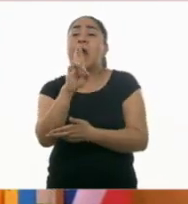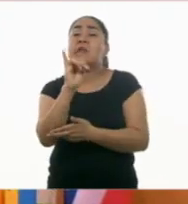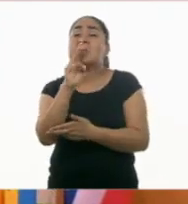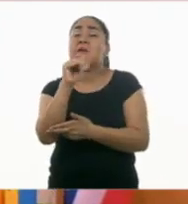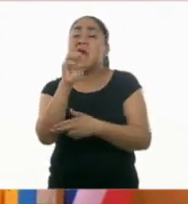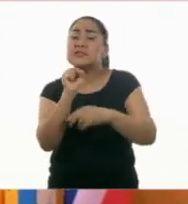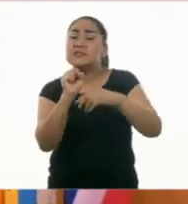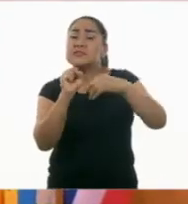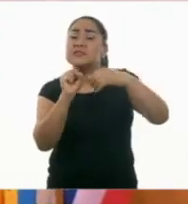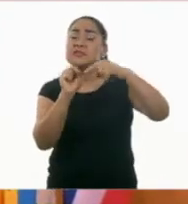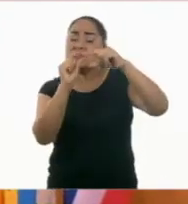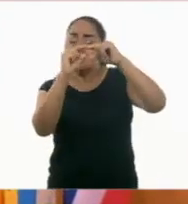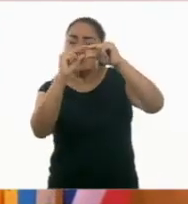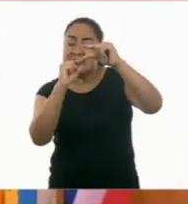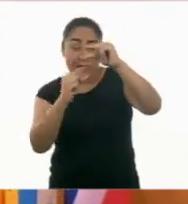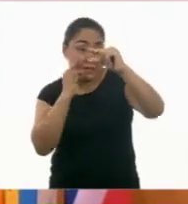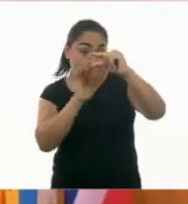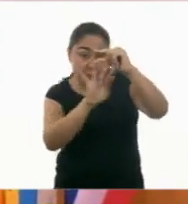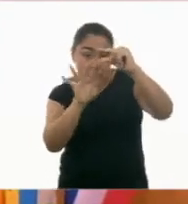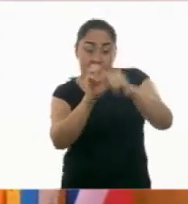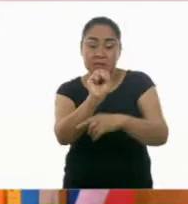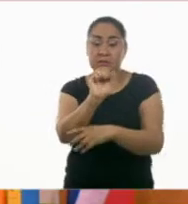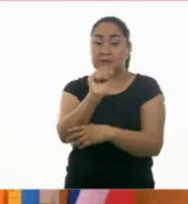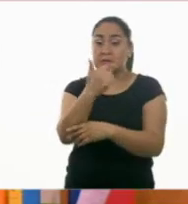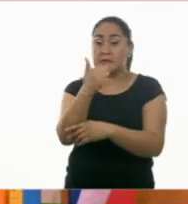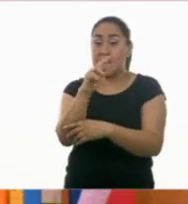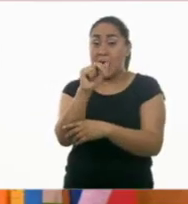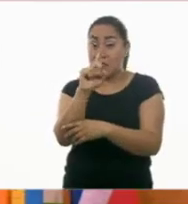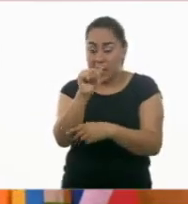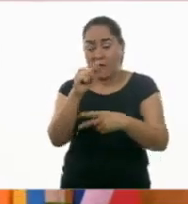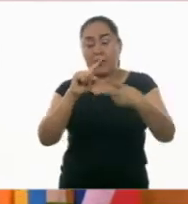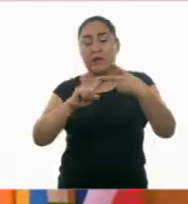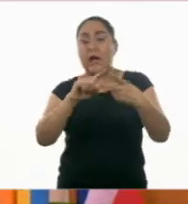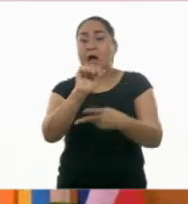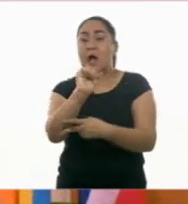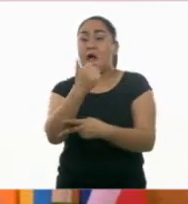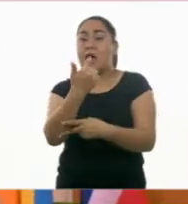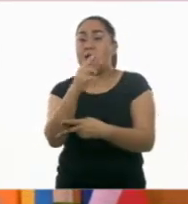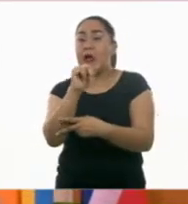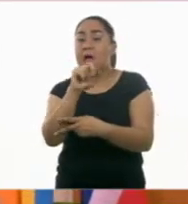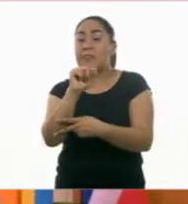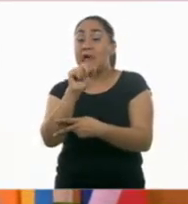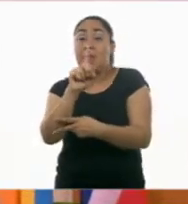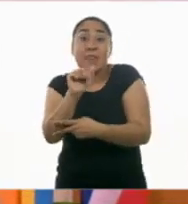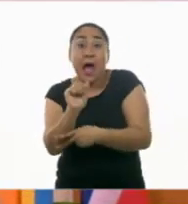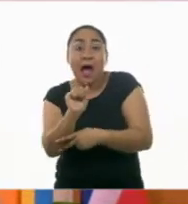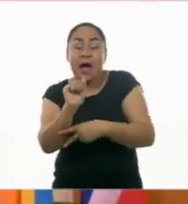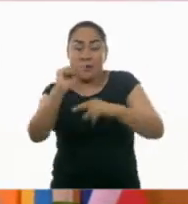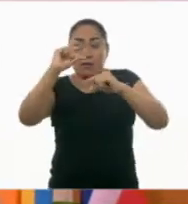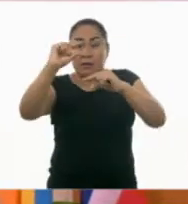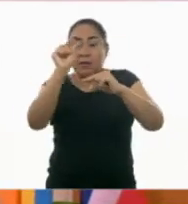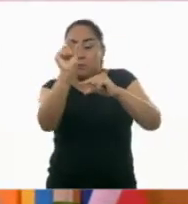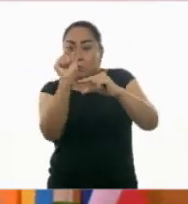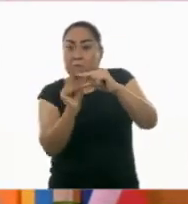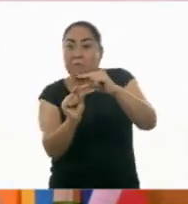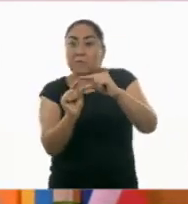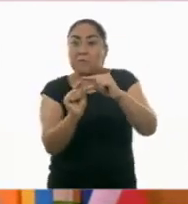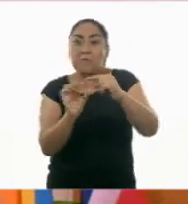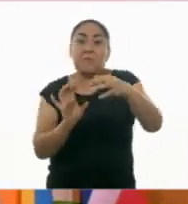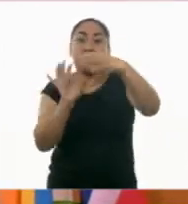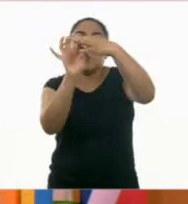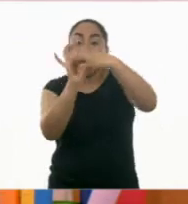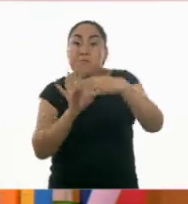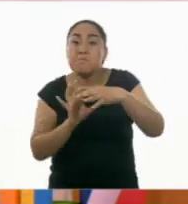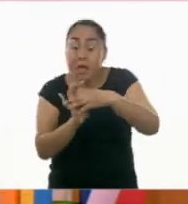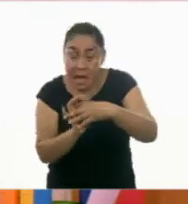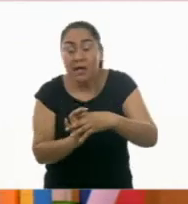mucho la palabra sagrada con agrandada. Y suena padre, ¿verdad? Porque se parecen mucho. Entonces, esto es una rima